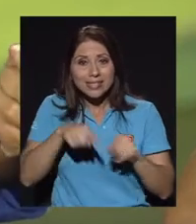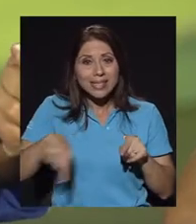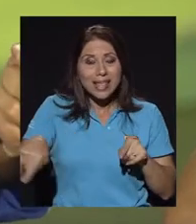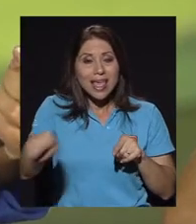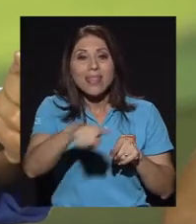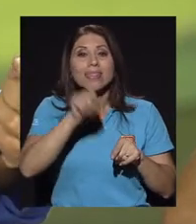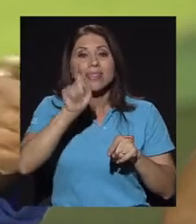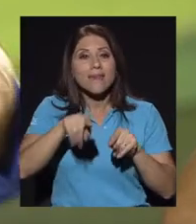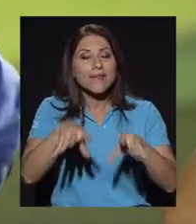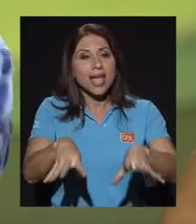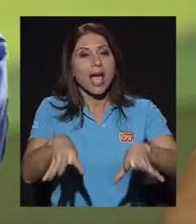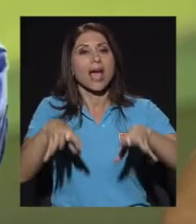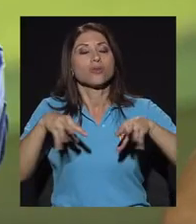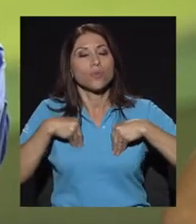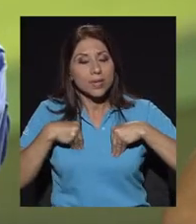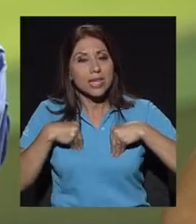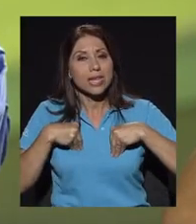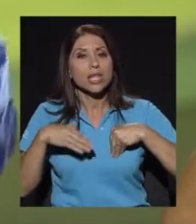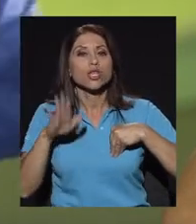importante